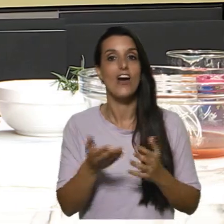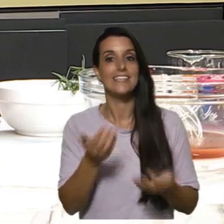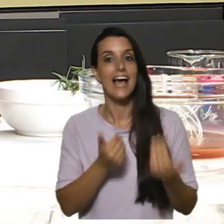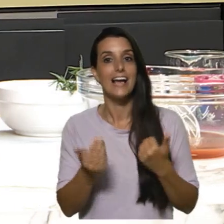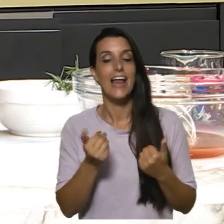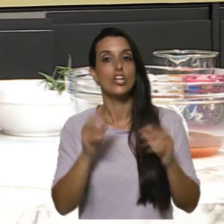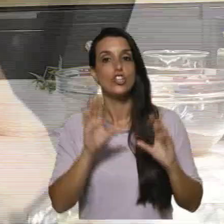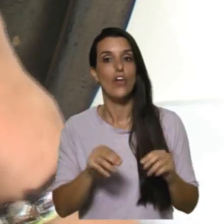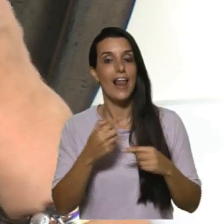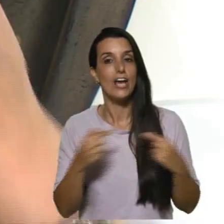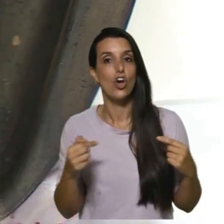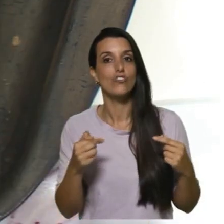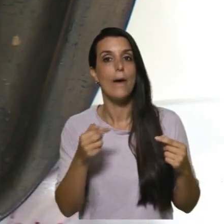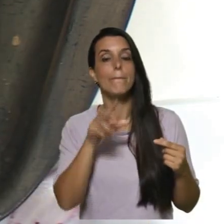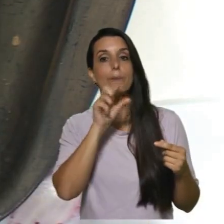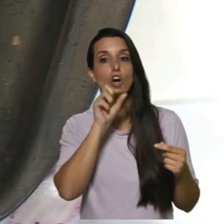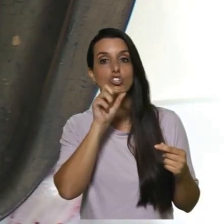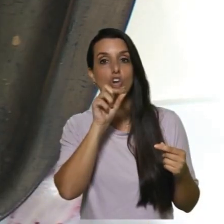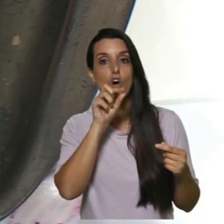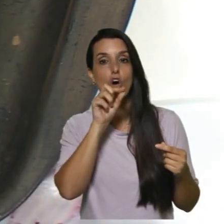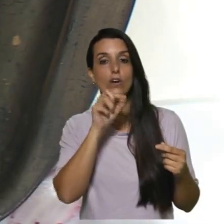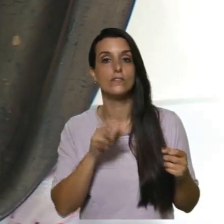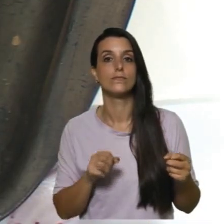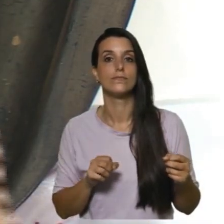resto de los trocitos de pollo.